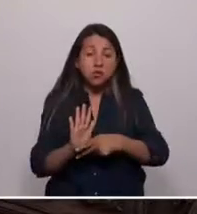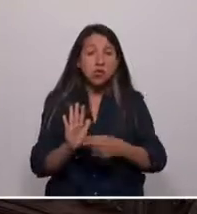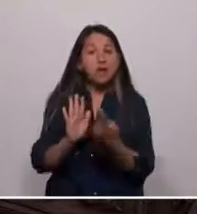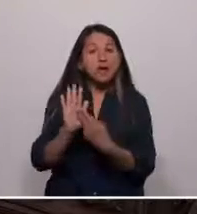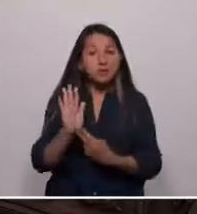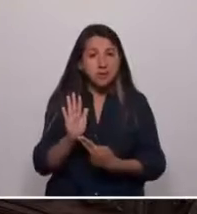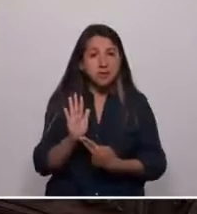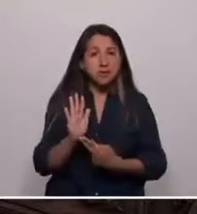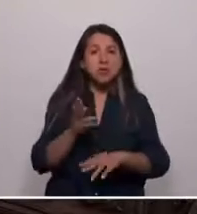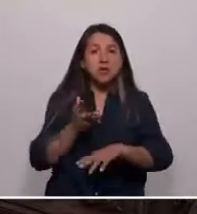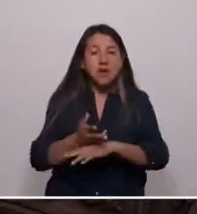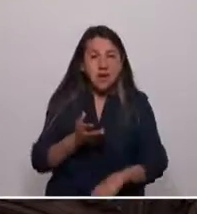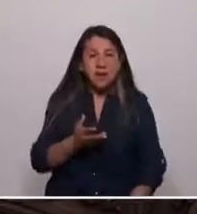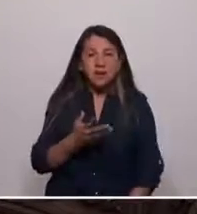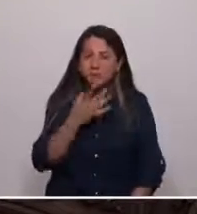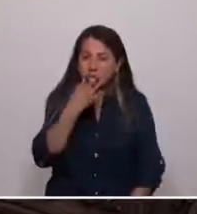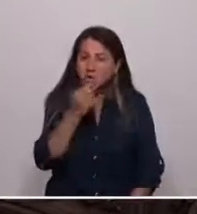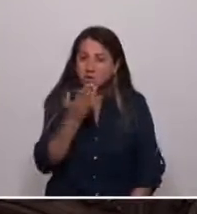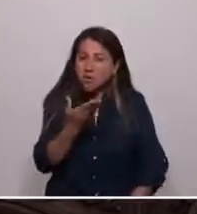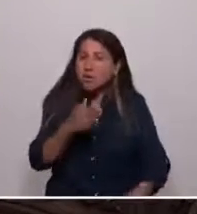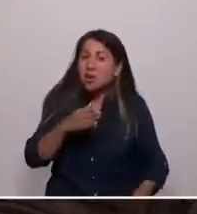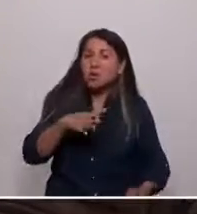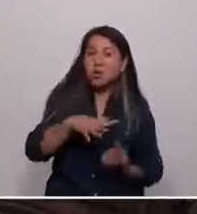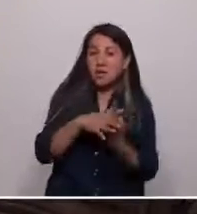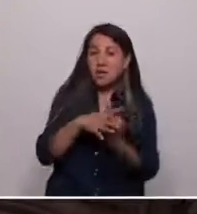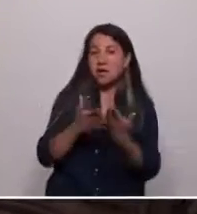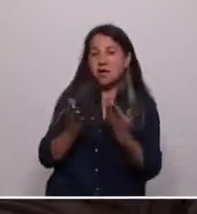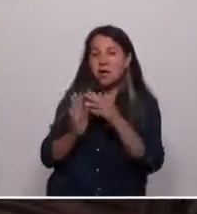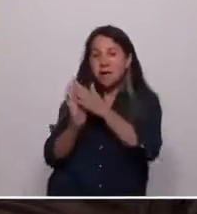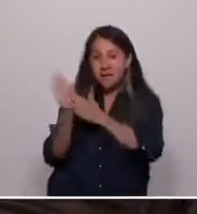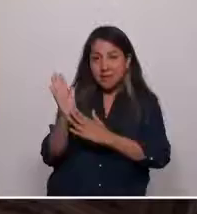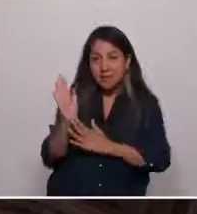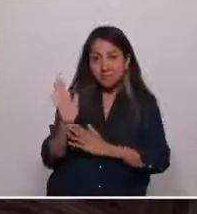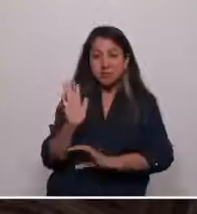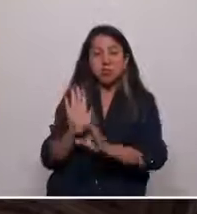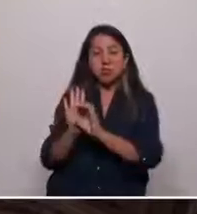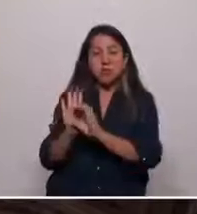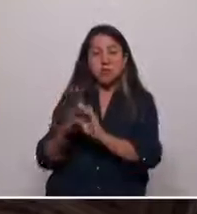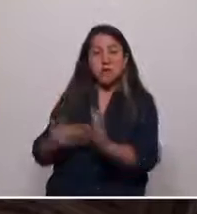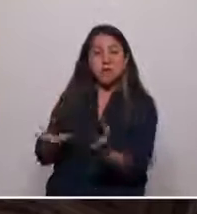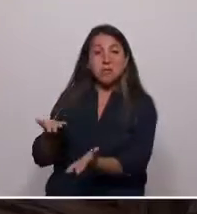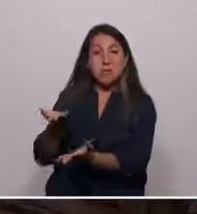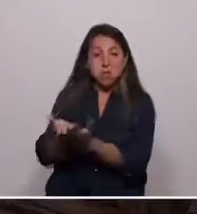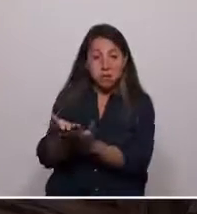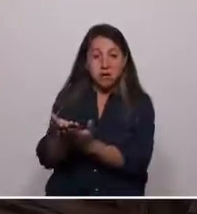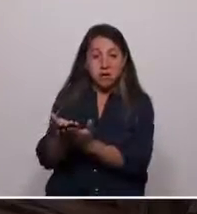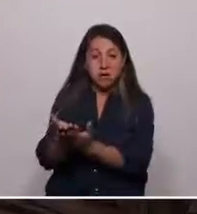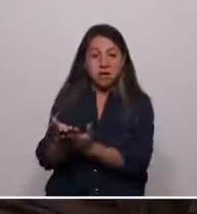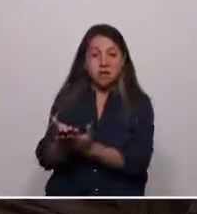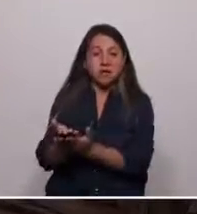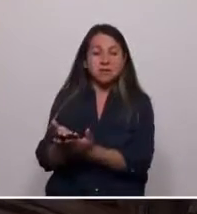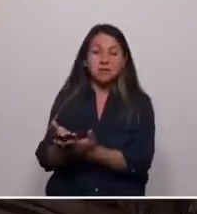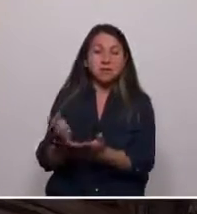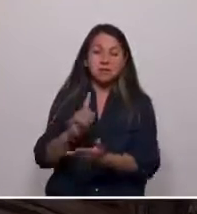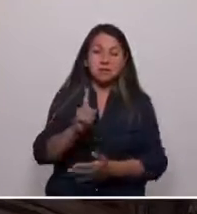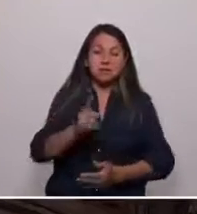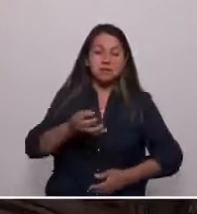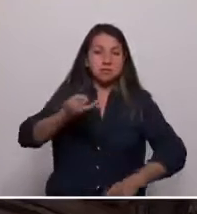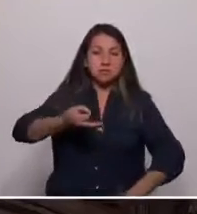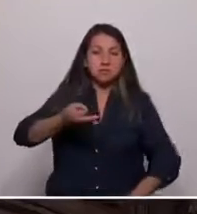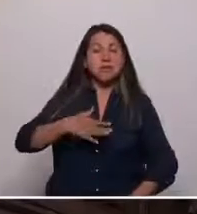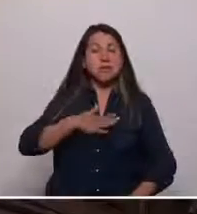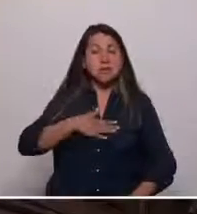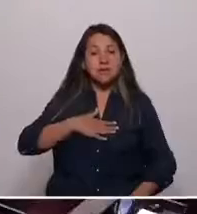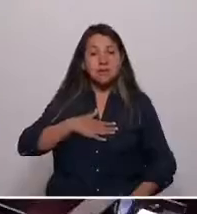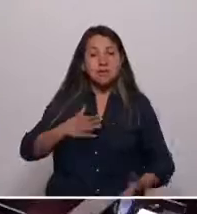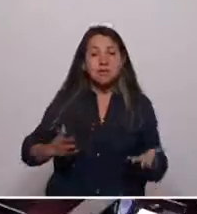hay vicios de origen, lo que hace prever que el texto constitucional que se proponga carecerá de legitimidad, que queremos